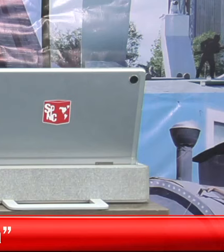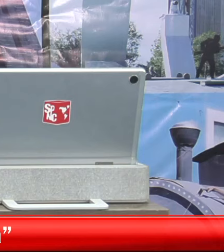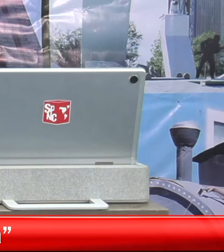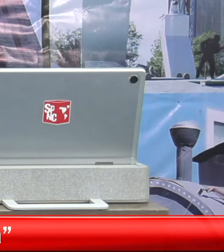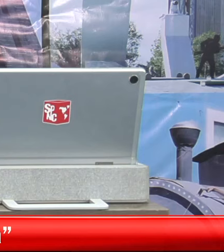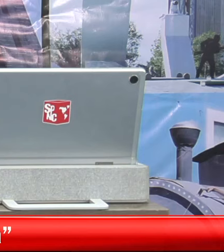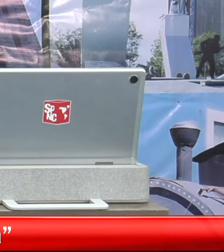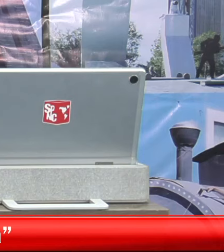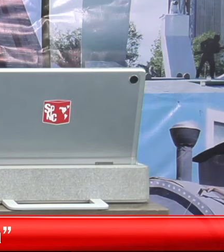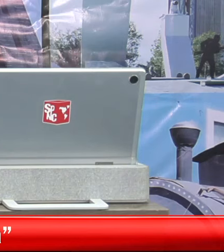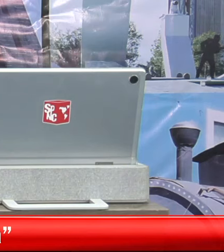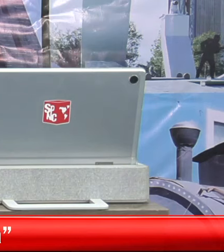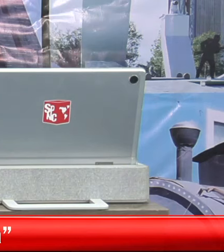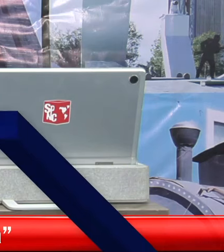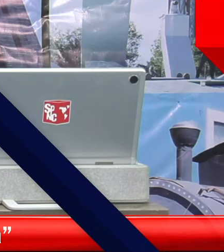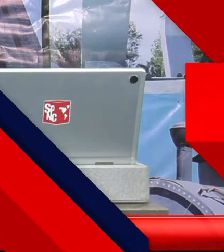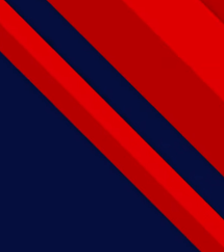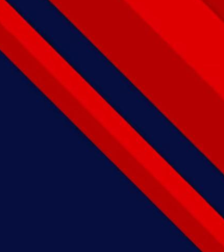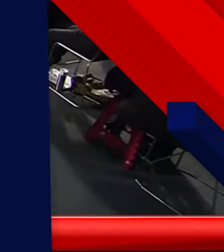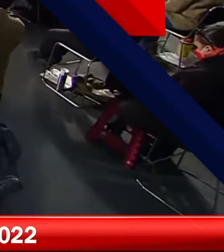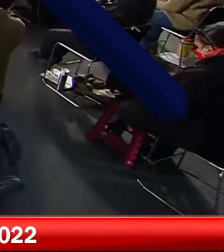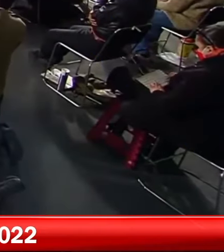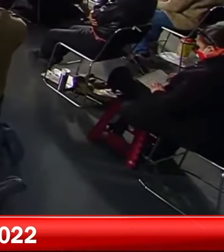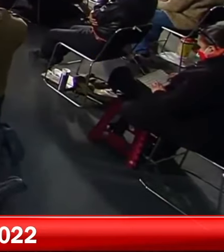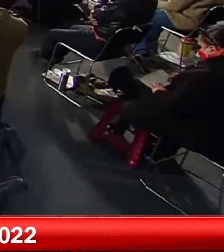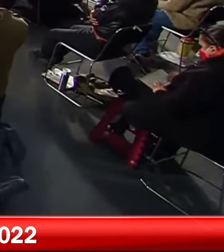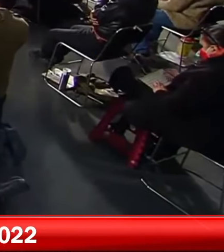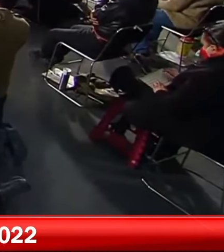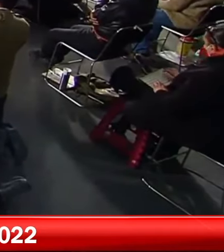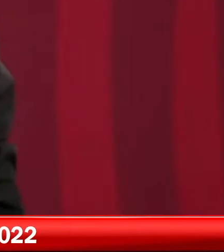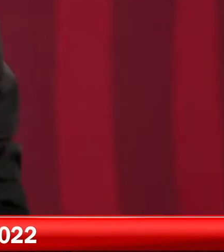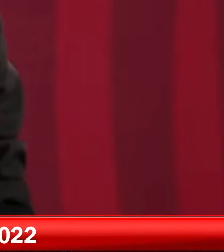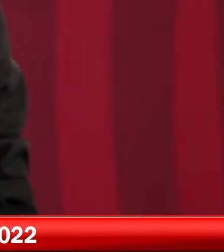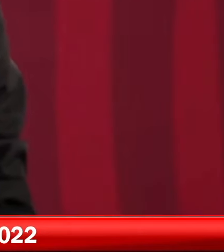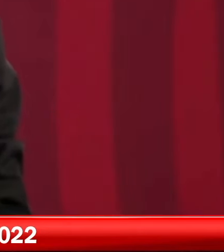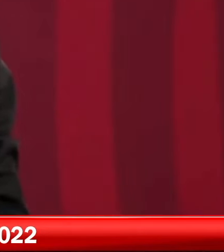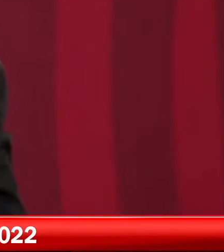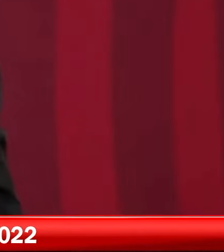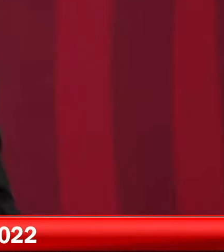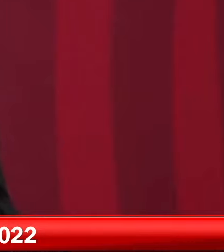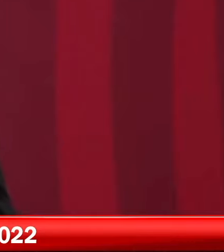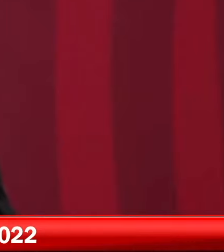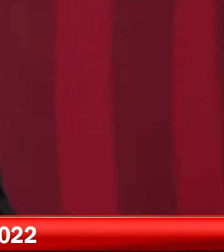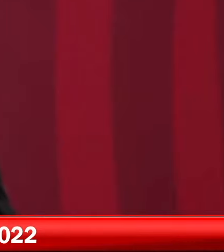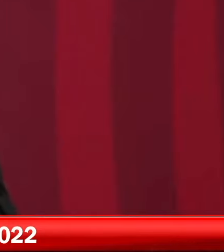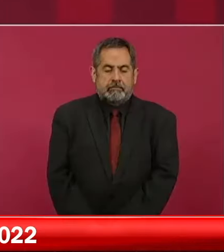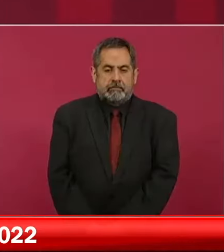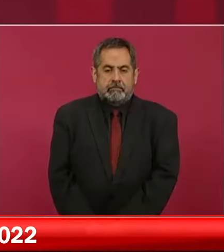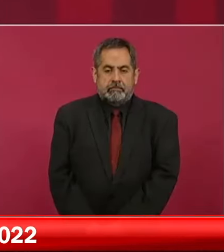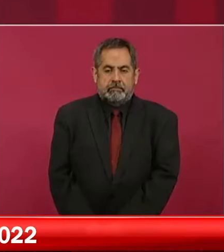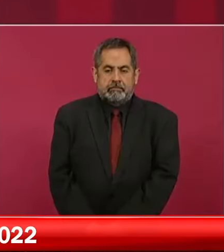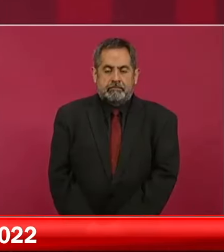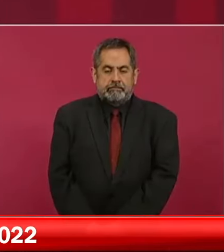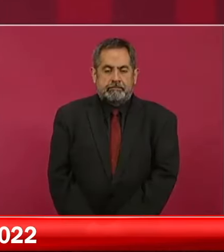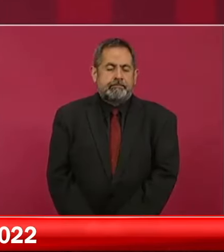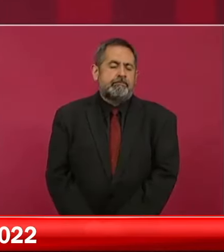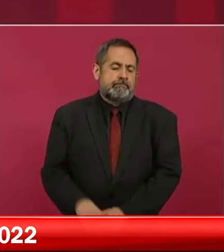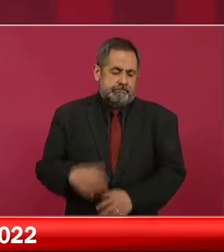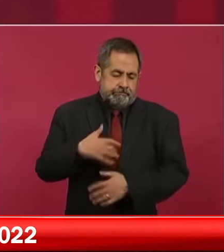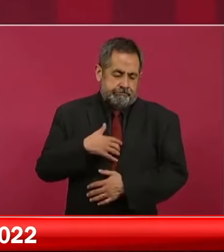solicitó dicho proceso bueno ya ha hablado de eso no considero